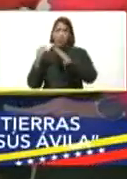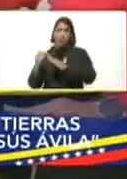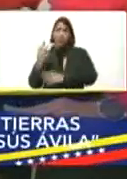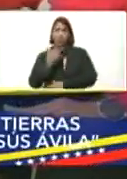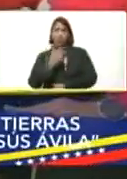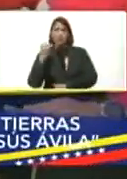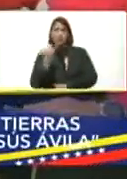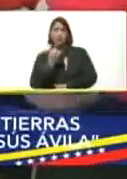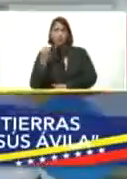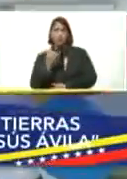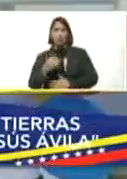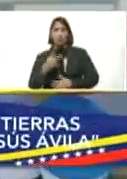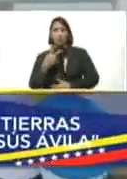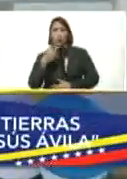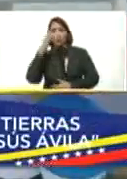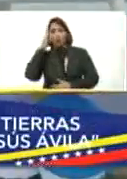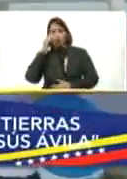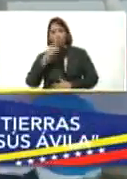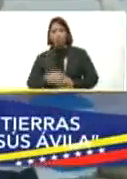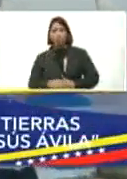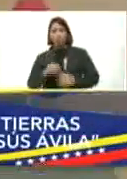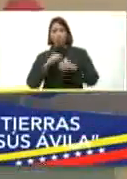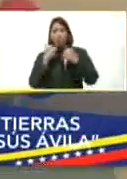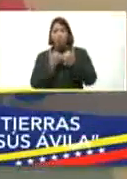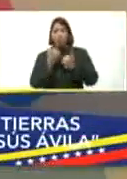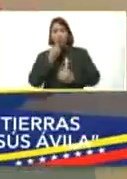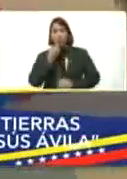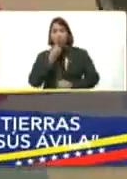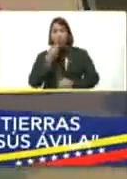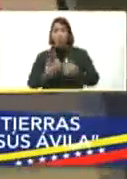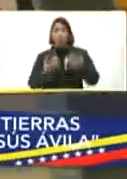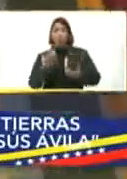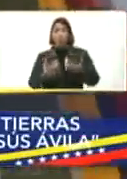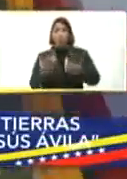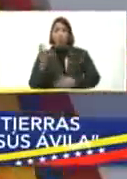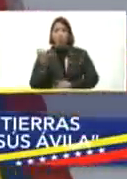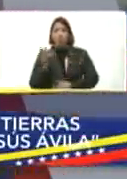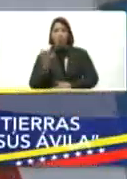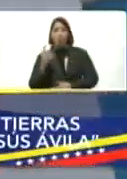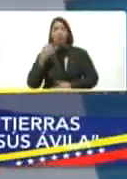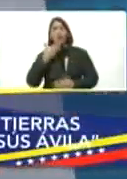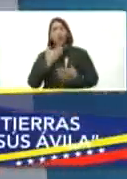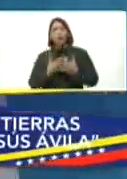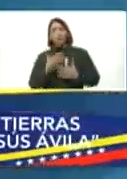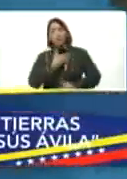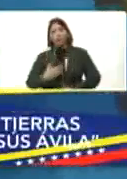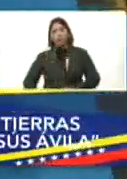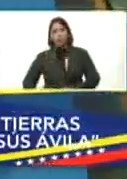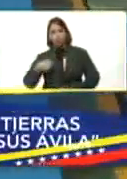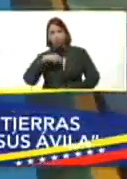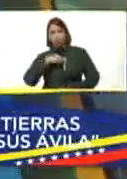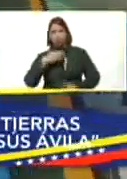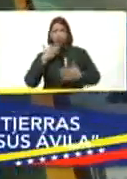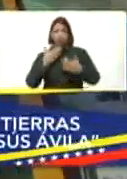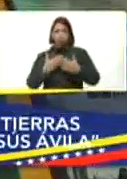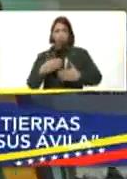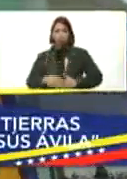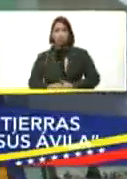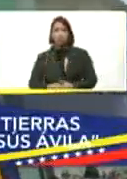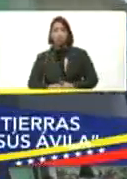3 habitaciones, 2 baños, sala, comedor, cocina y lavadero. De verdad, gracias, presidente, estamos agradecidos. Bueno, mi